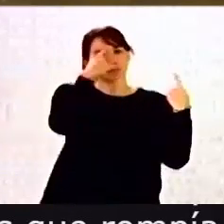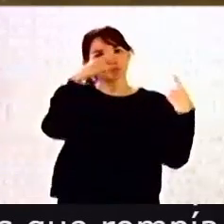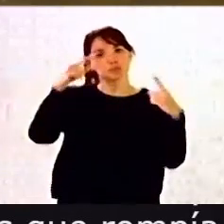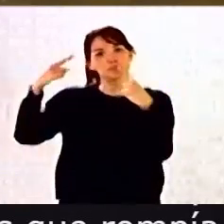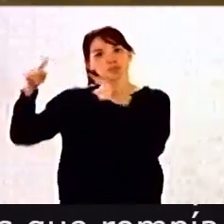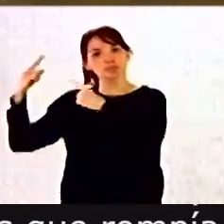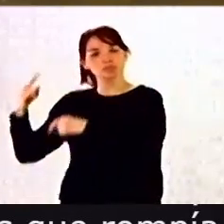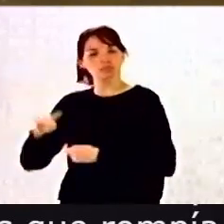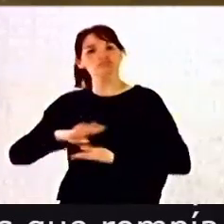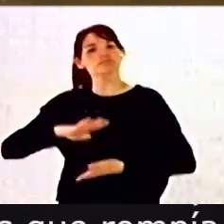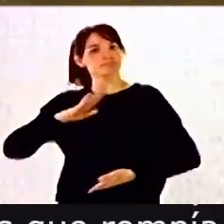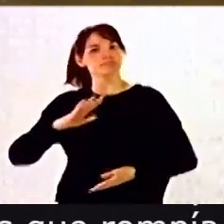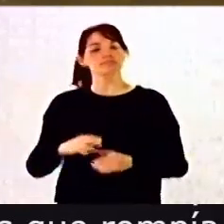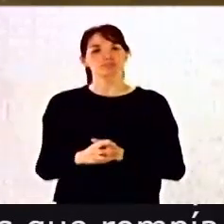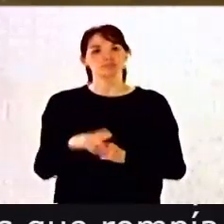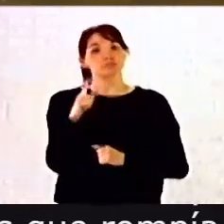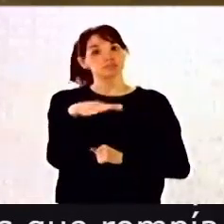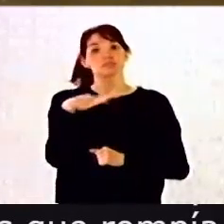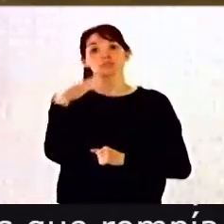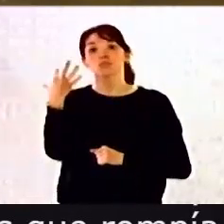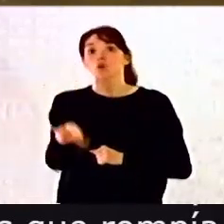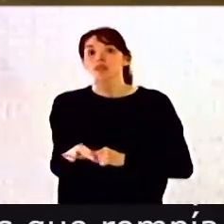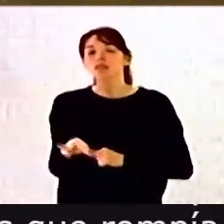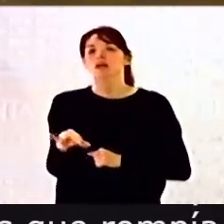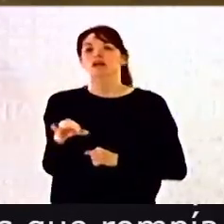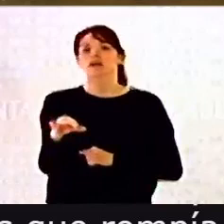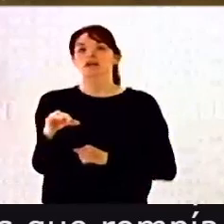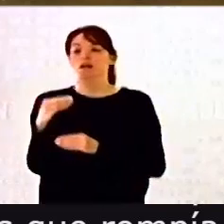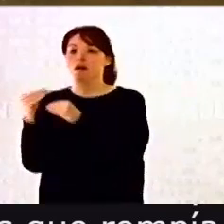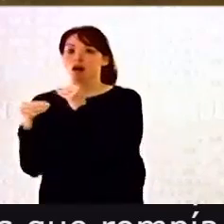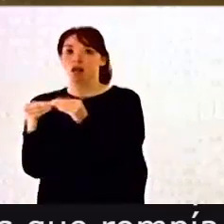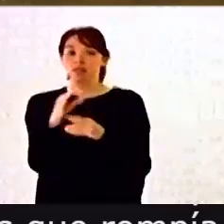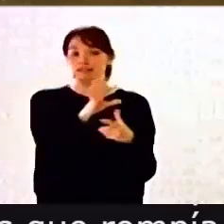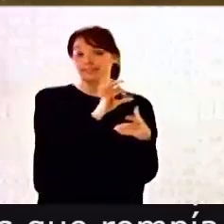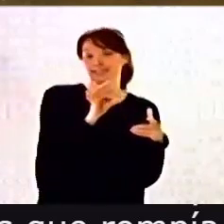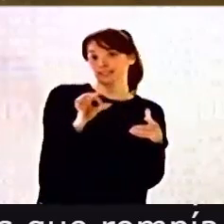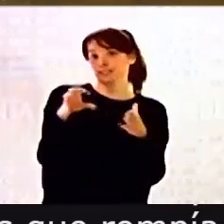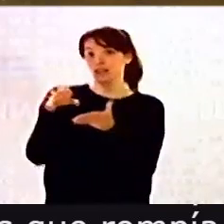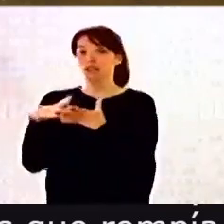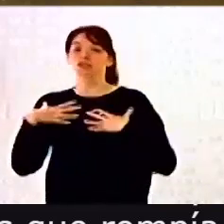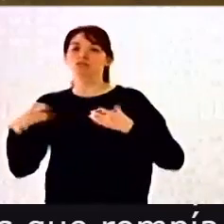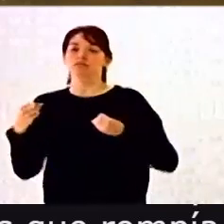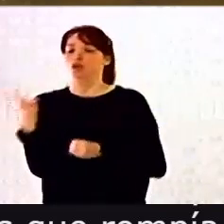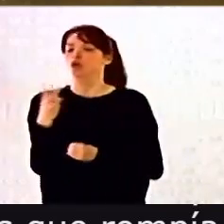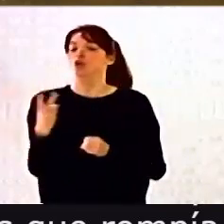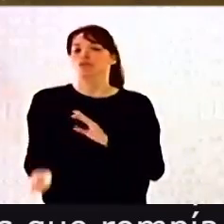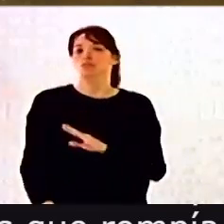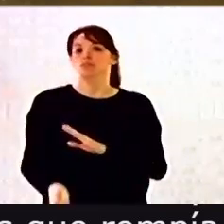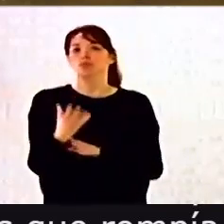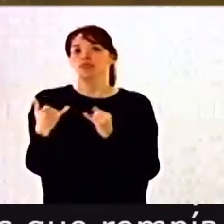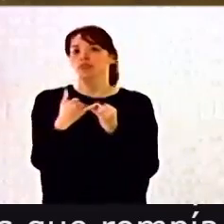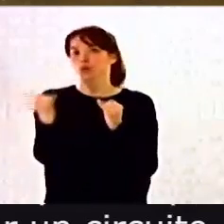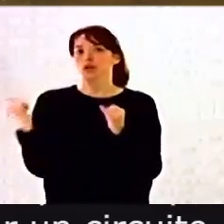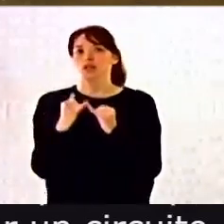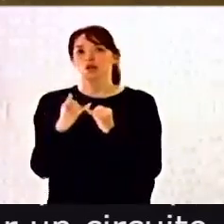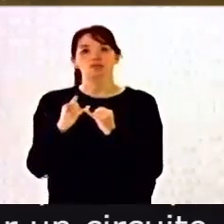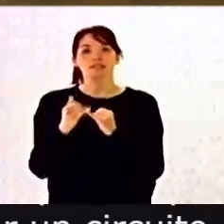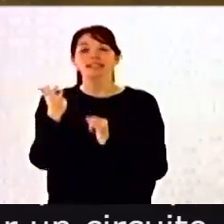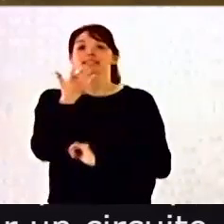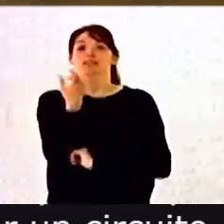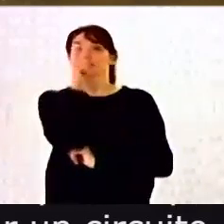capaces de poder establecer un circuito junto con el Servicio Extremeño de Salud donde cuando los pacientes